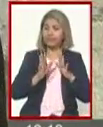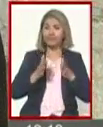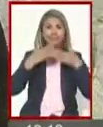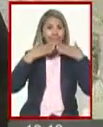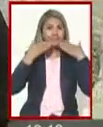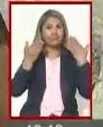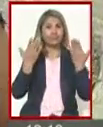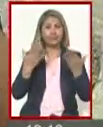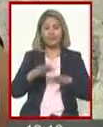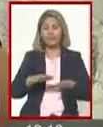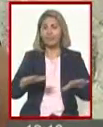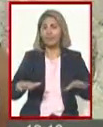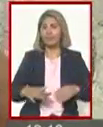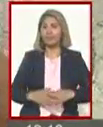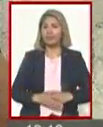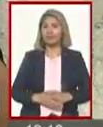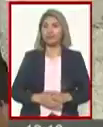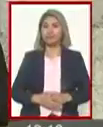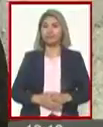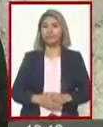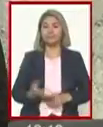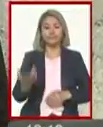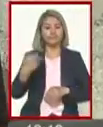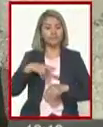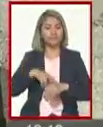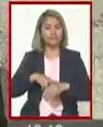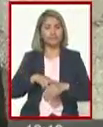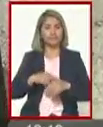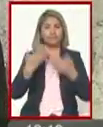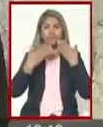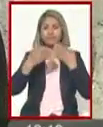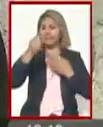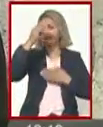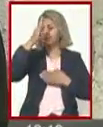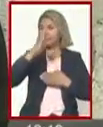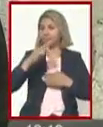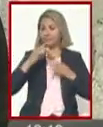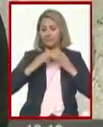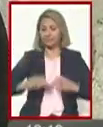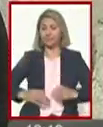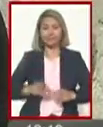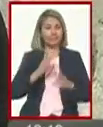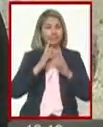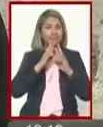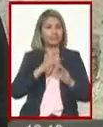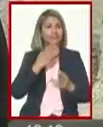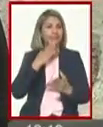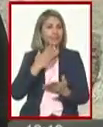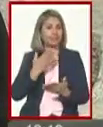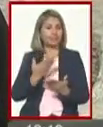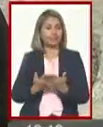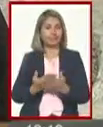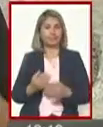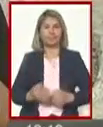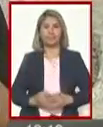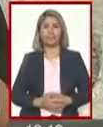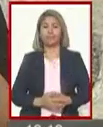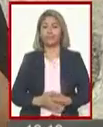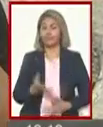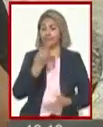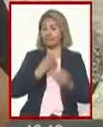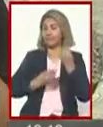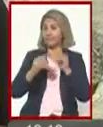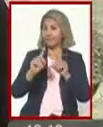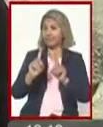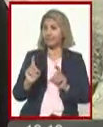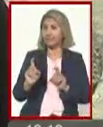ríe, está como niño normal, digamos, gracias a Dios, su cuerpo está respondiendo como debe ser. ¿Cómo se está